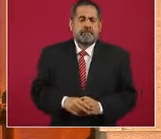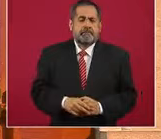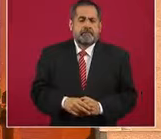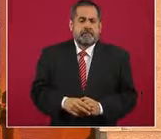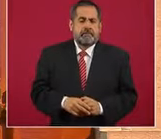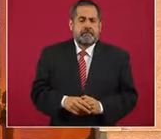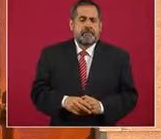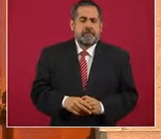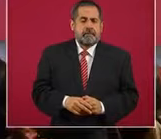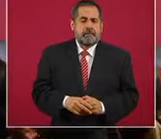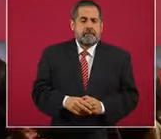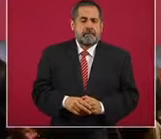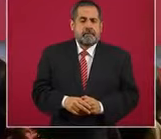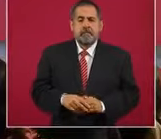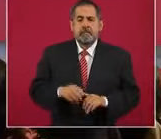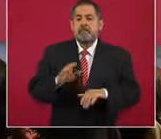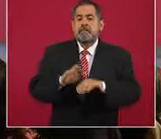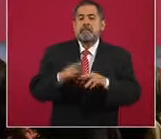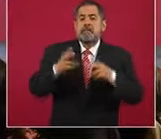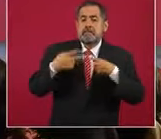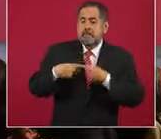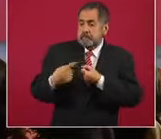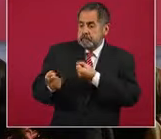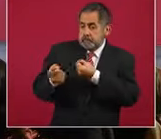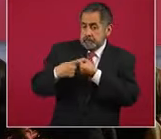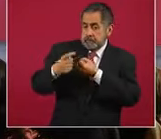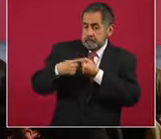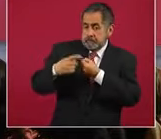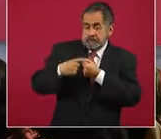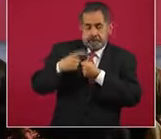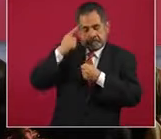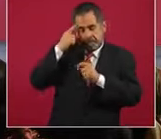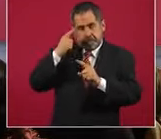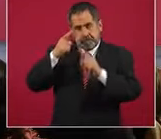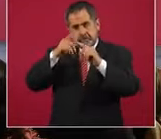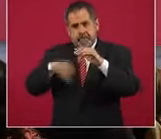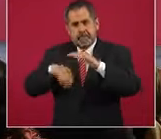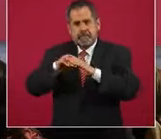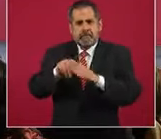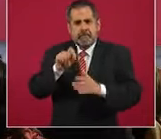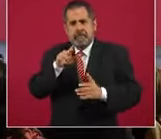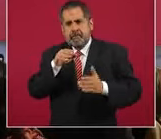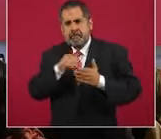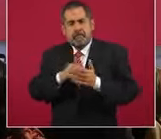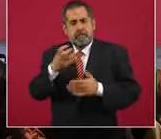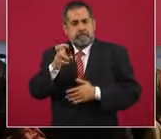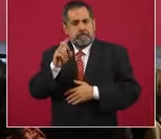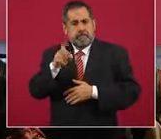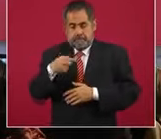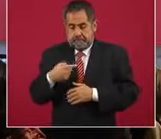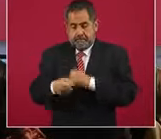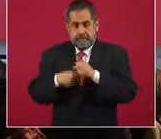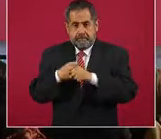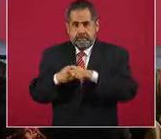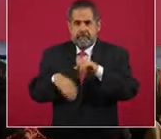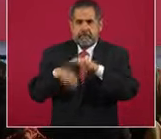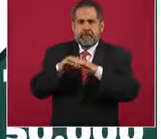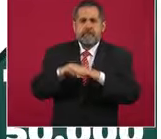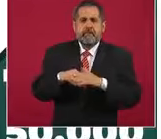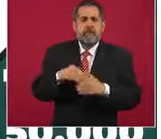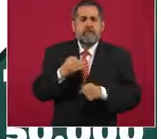En cuanto al reclutamiento, de la meta de 21,430 que tenemos para este año, llevamos